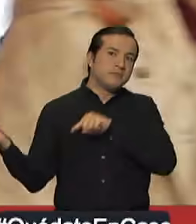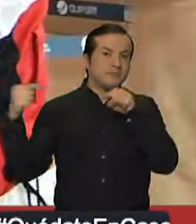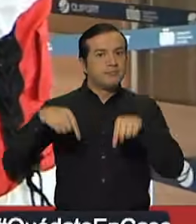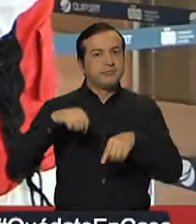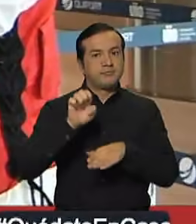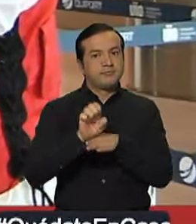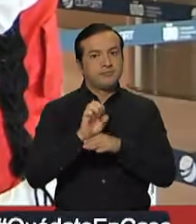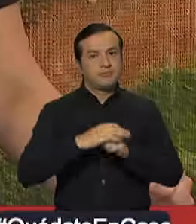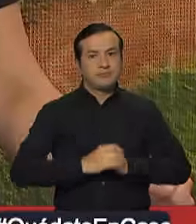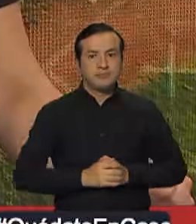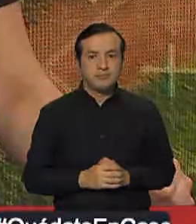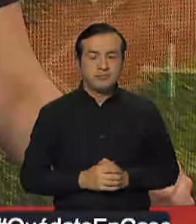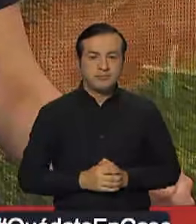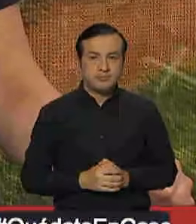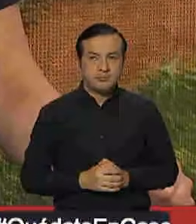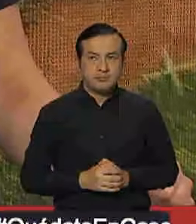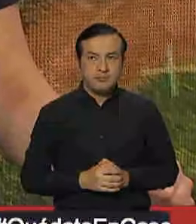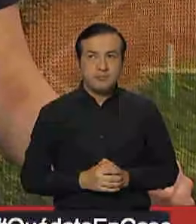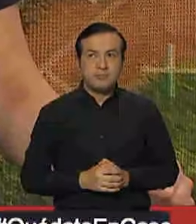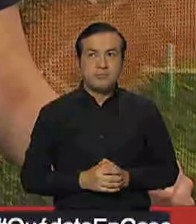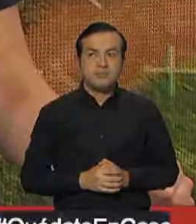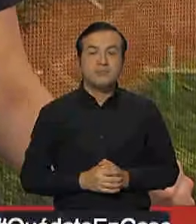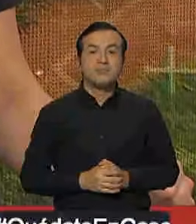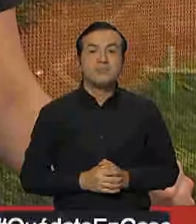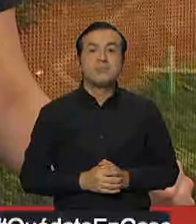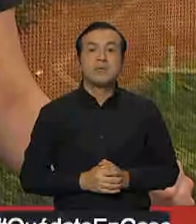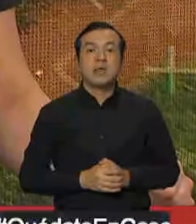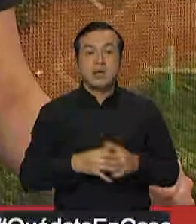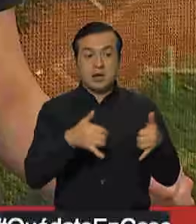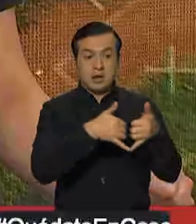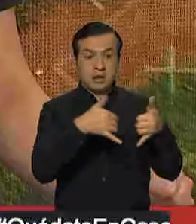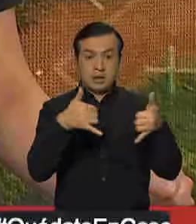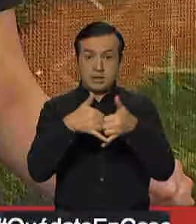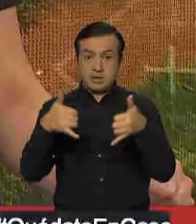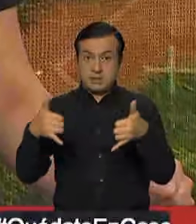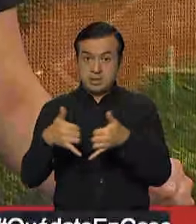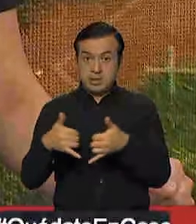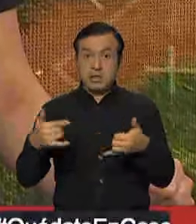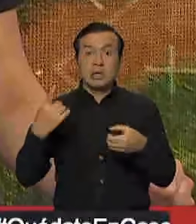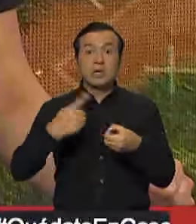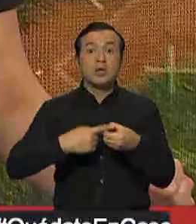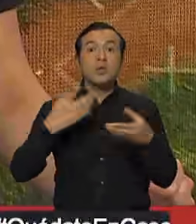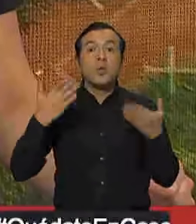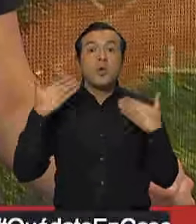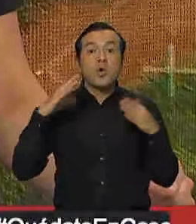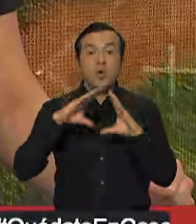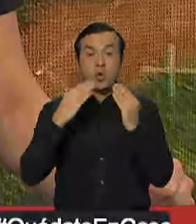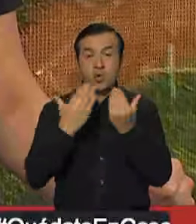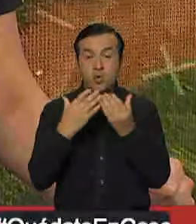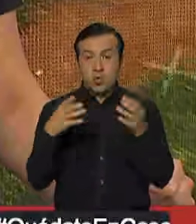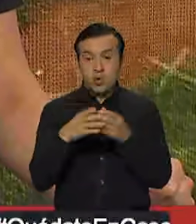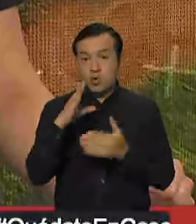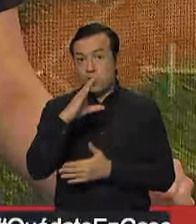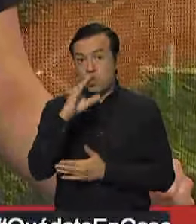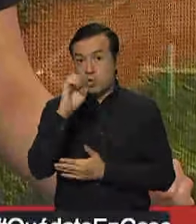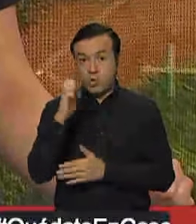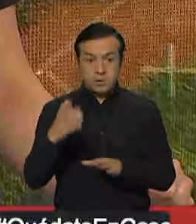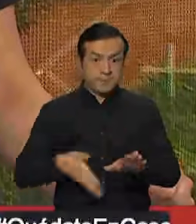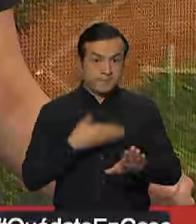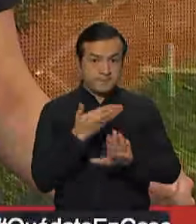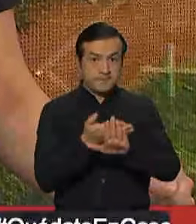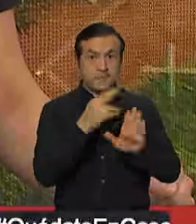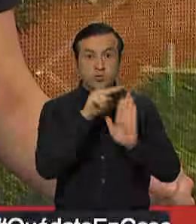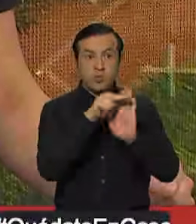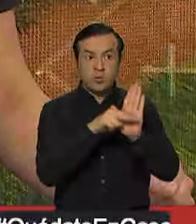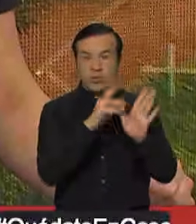Medios Públicos. Administradores de los centros comerciales de Quito y Guayaquil presentaron al Comité de Operaciones de Emergencias un protocolo